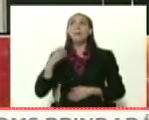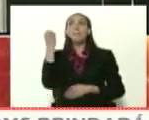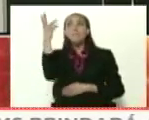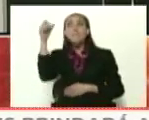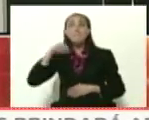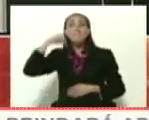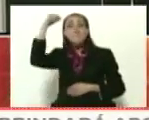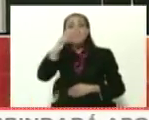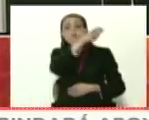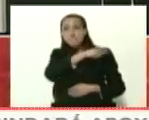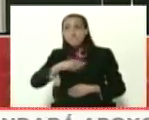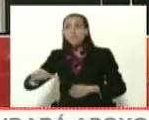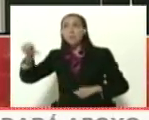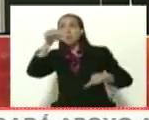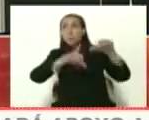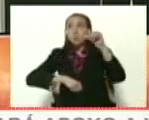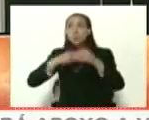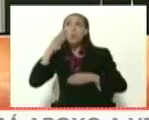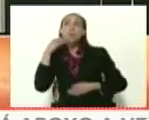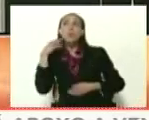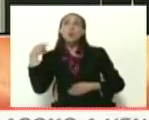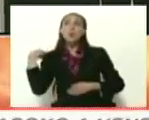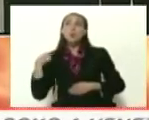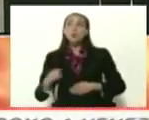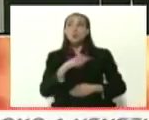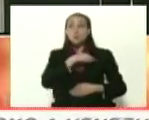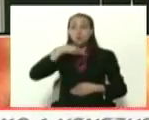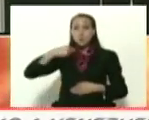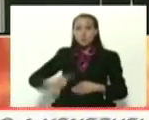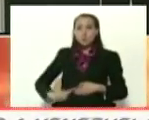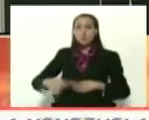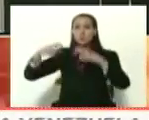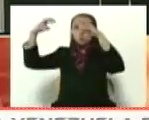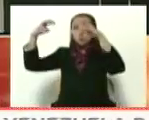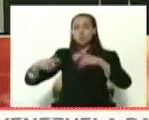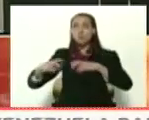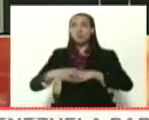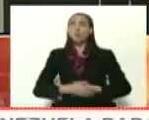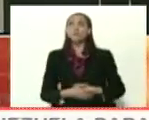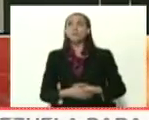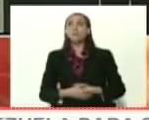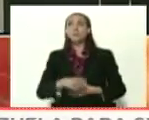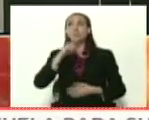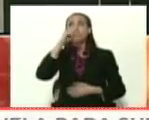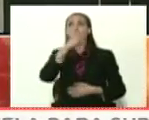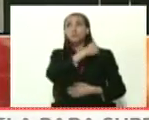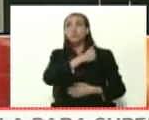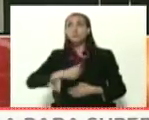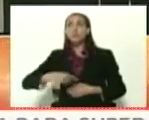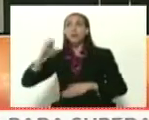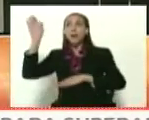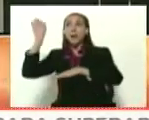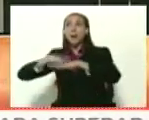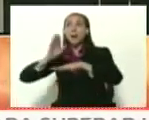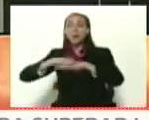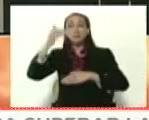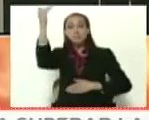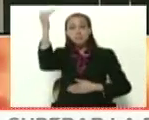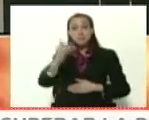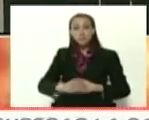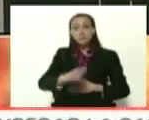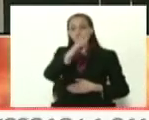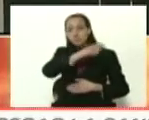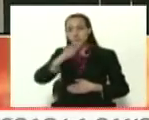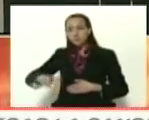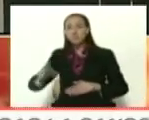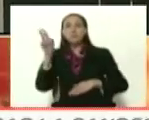con expertos en la materia en la República Popular China. El presidente Nicolás Maduro ha solicitado el envío de